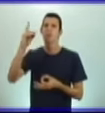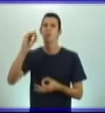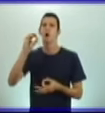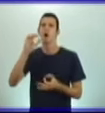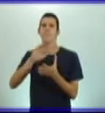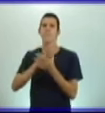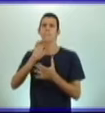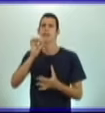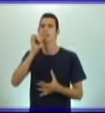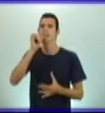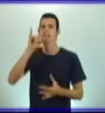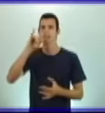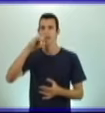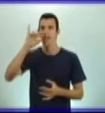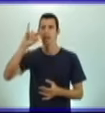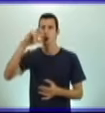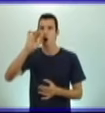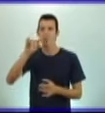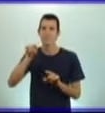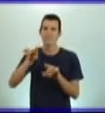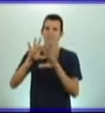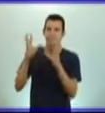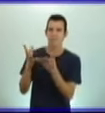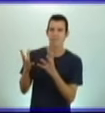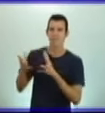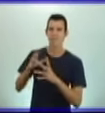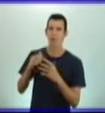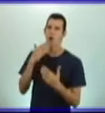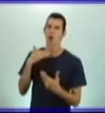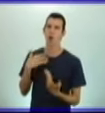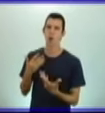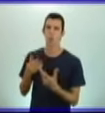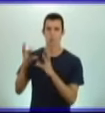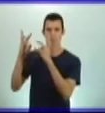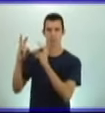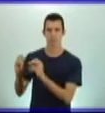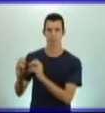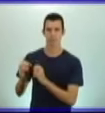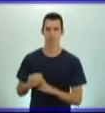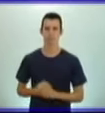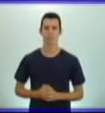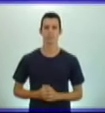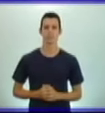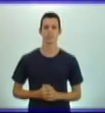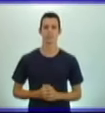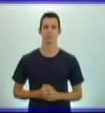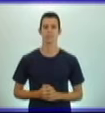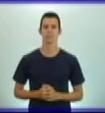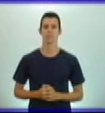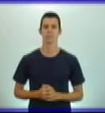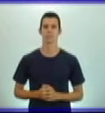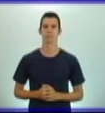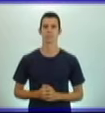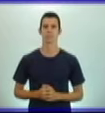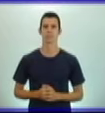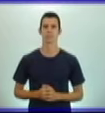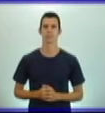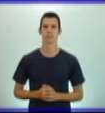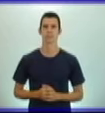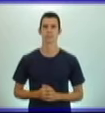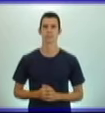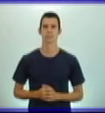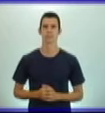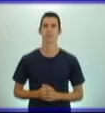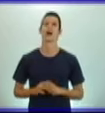horizontal y por tanto tenemos la información de que la imagen son las y diferente de menos 1. ¿El cero de la función cuál